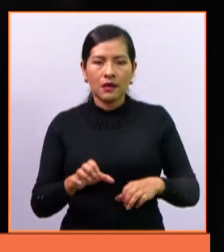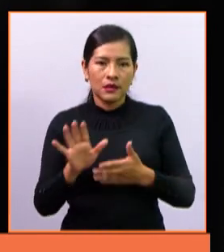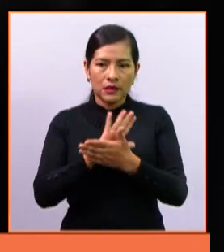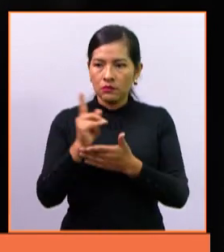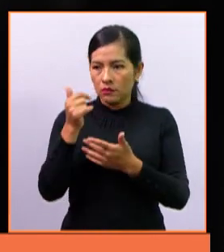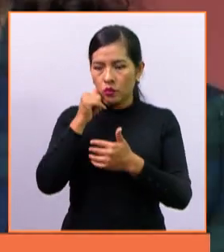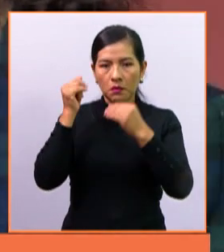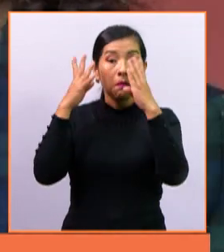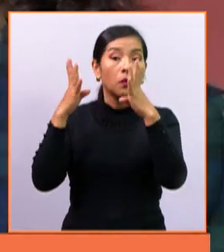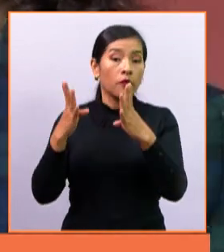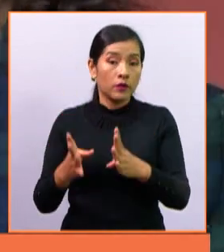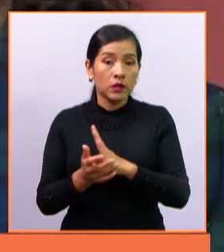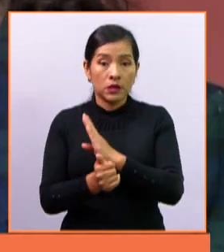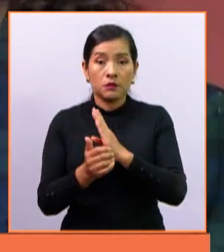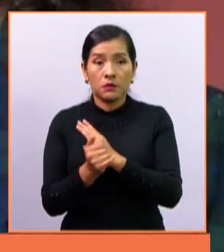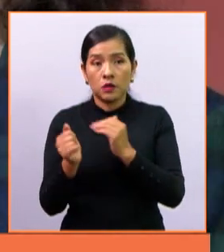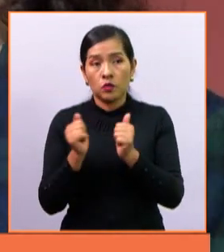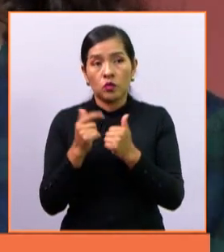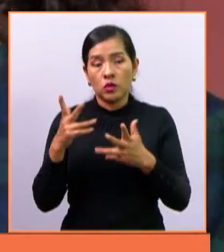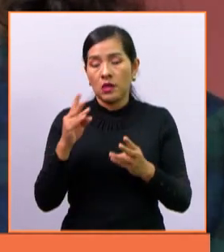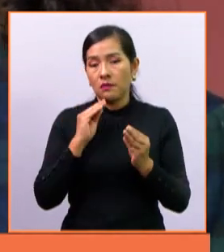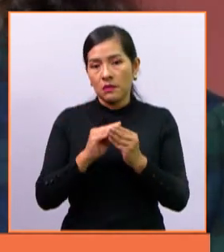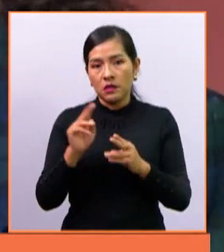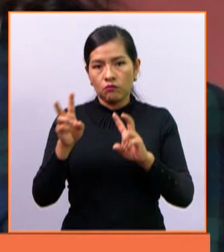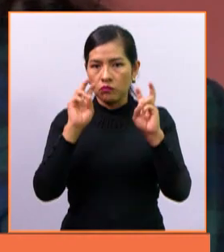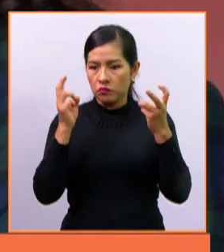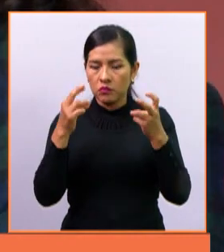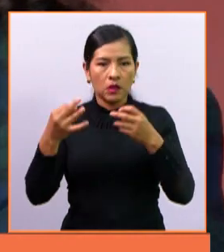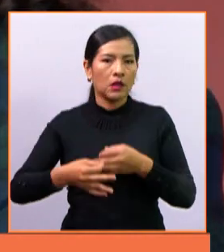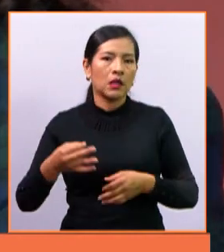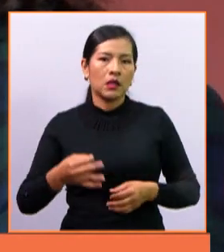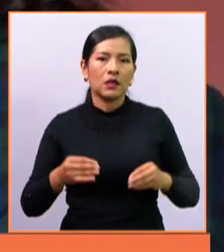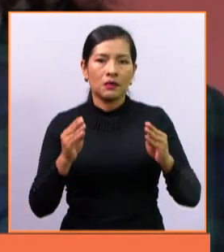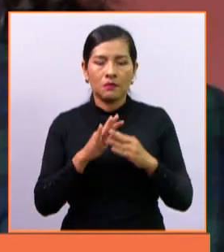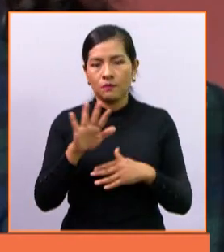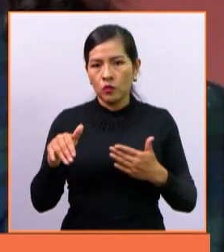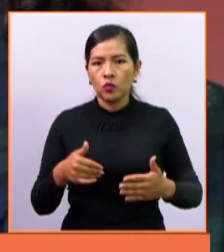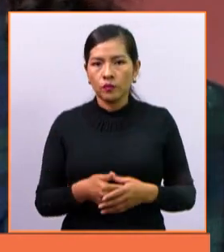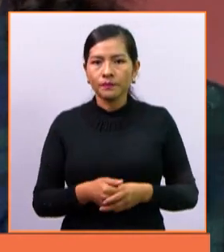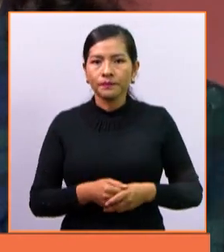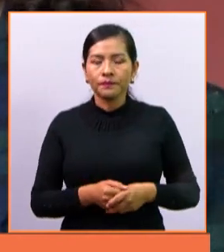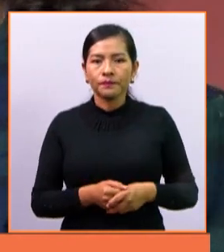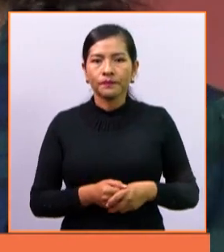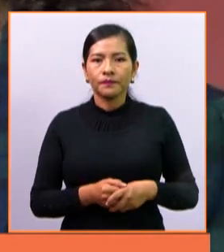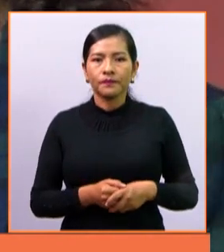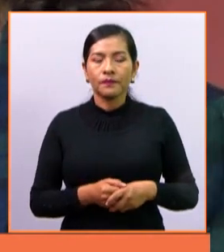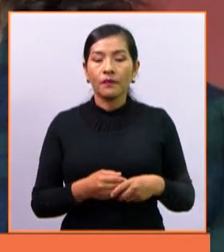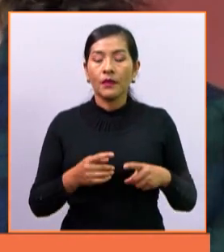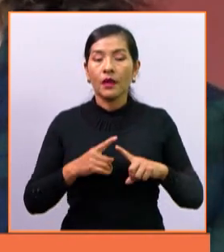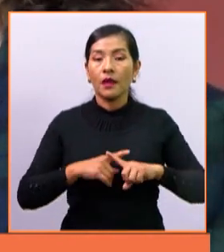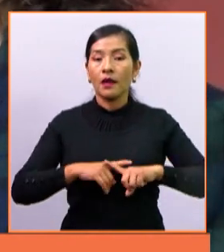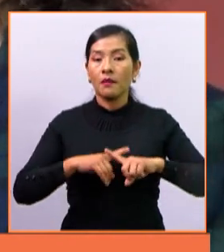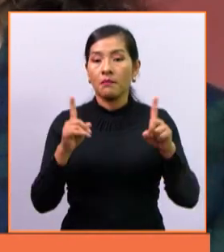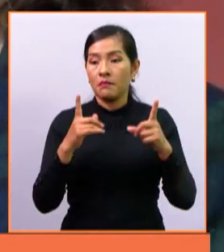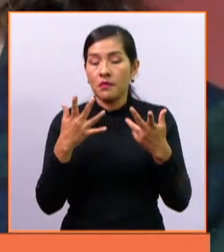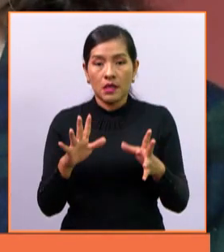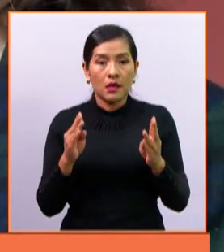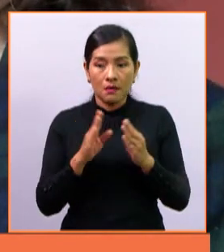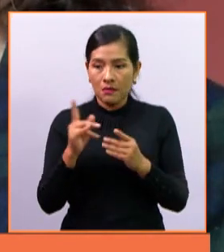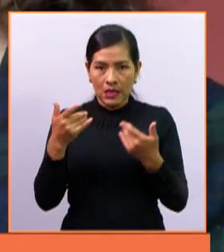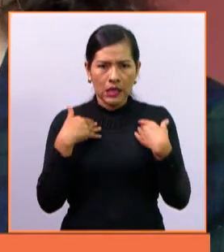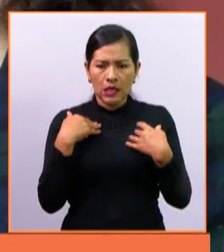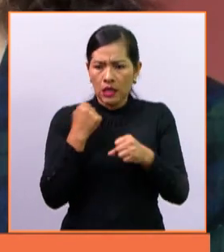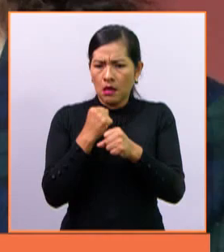con tenure, ¿cómo se dice? Titular de carrera. ¿No? Pero a pesar de que tiene todo ese